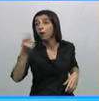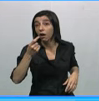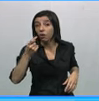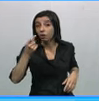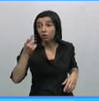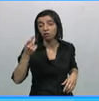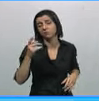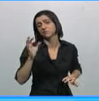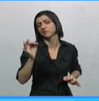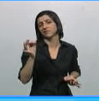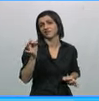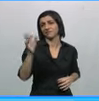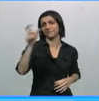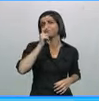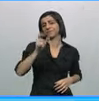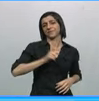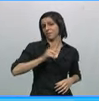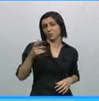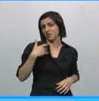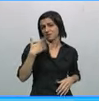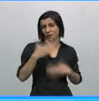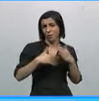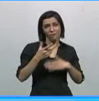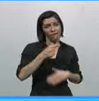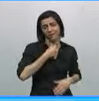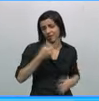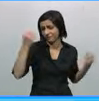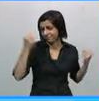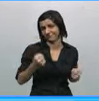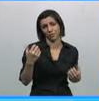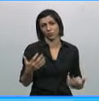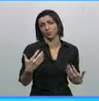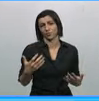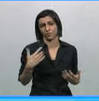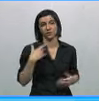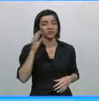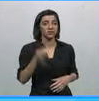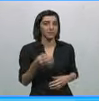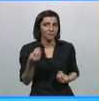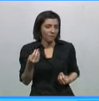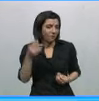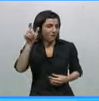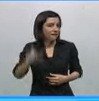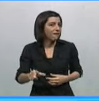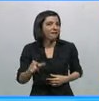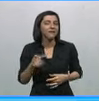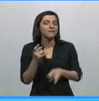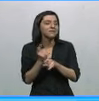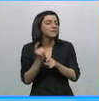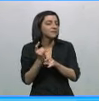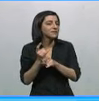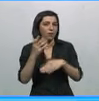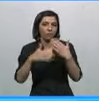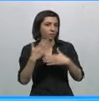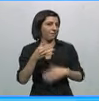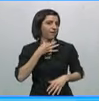interiormente me reía porque estaba seguro que me iba a decir que estaba para jugar. Obvio. Pero